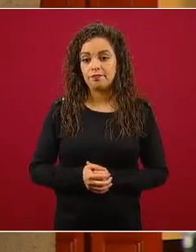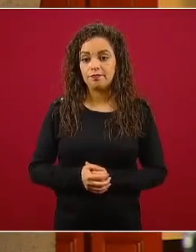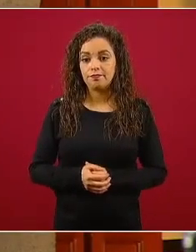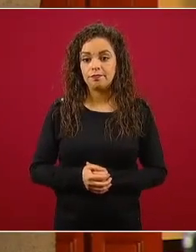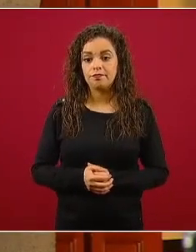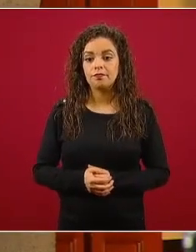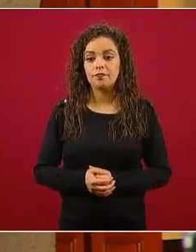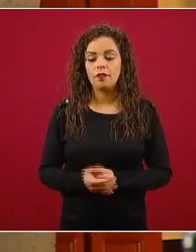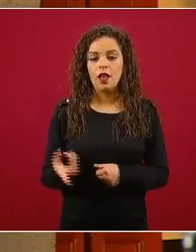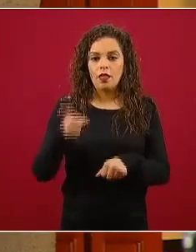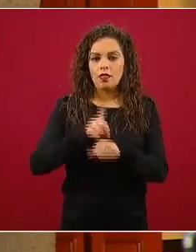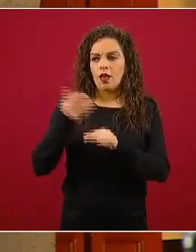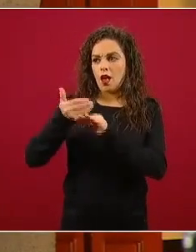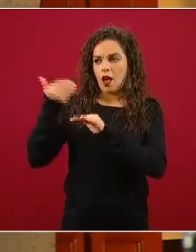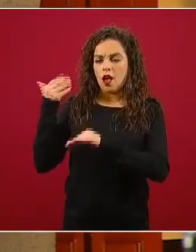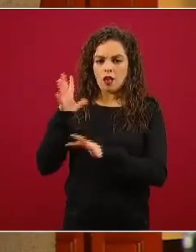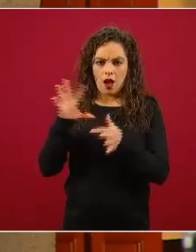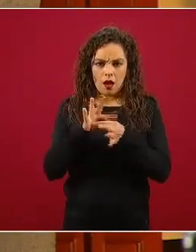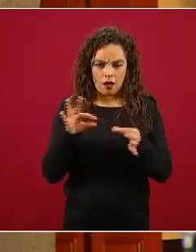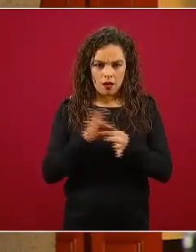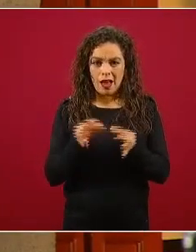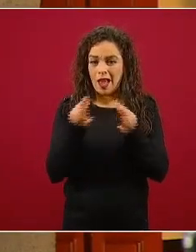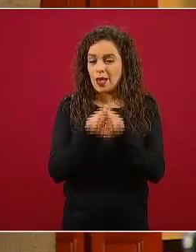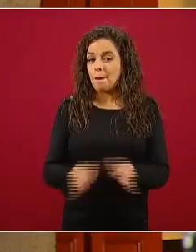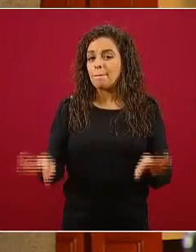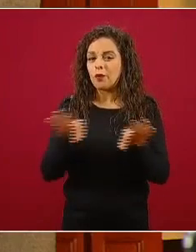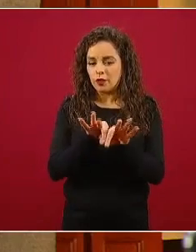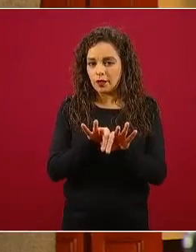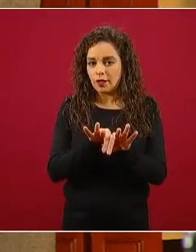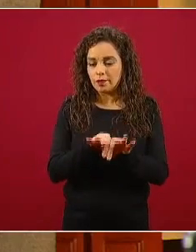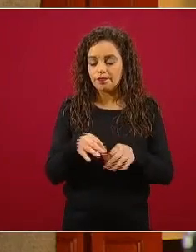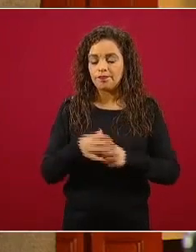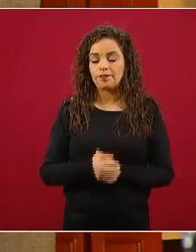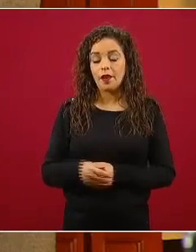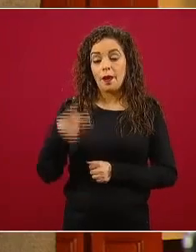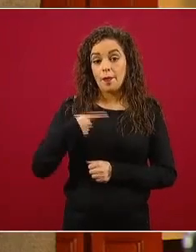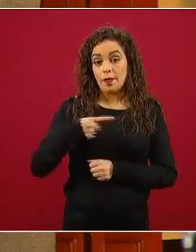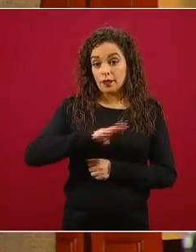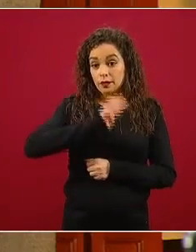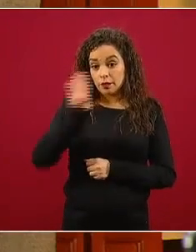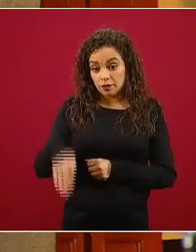algunos días, de que la persona se queda sin un diagnóstico de laboratorio.